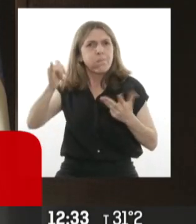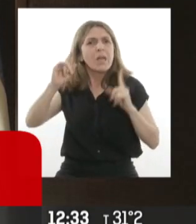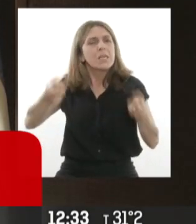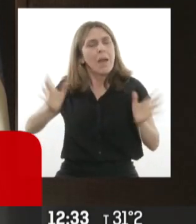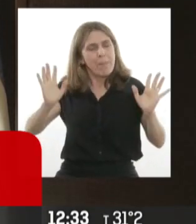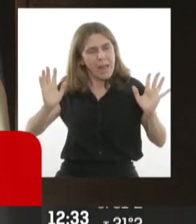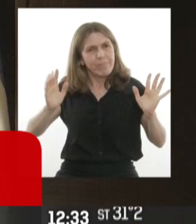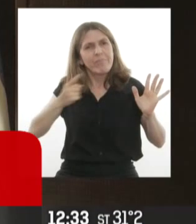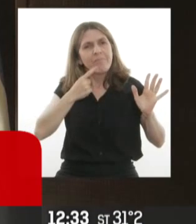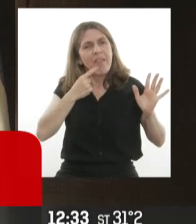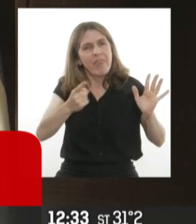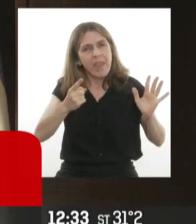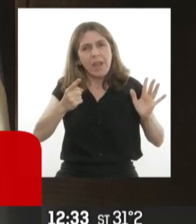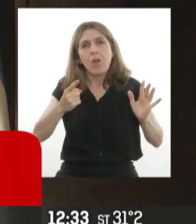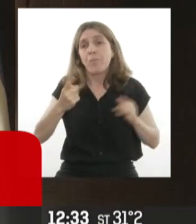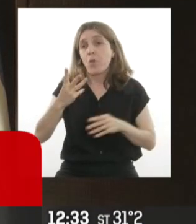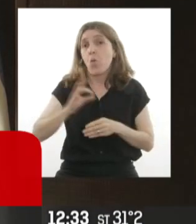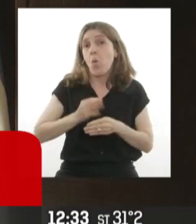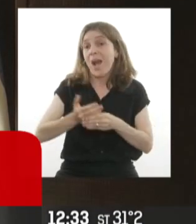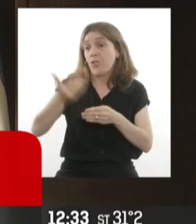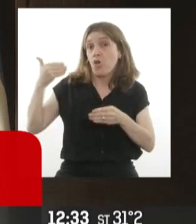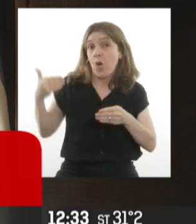pesar veo que en los últimos 4 años